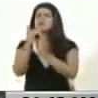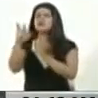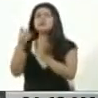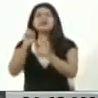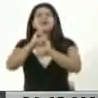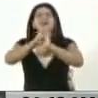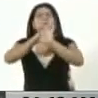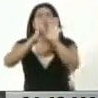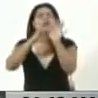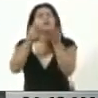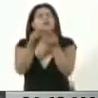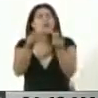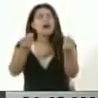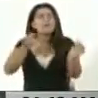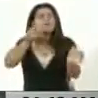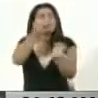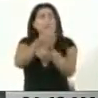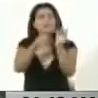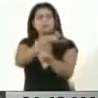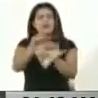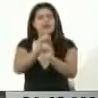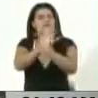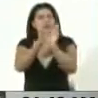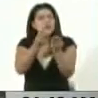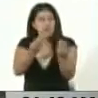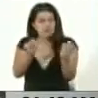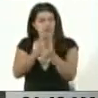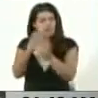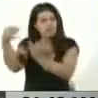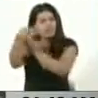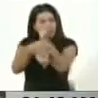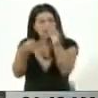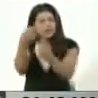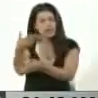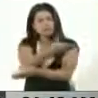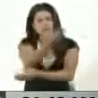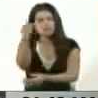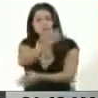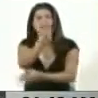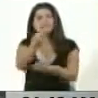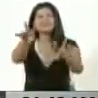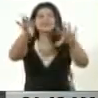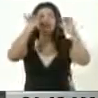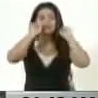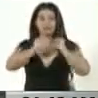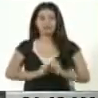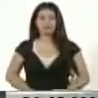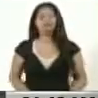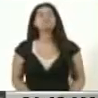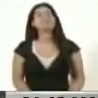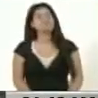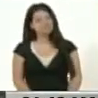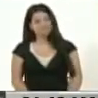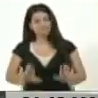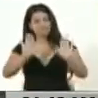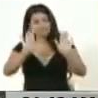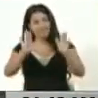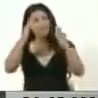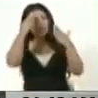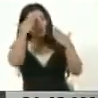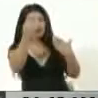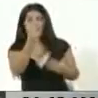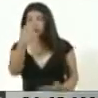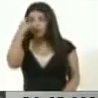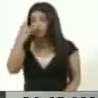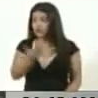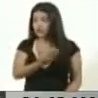nos está escuchando a esta hora? Bueno, buenos días, Arín. Buenos días, gente bonita de Venezolana de Televisión, y a